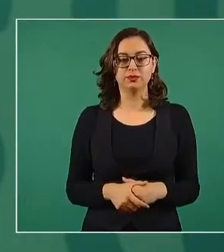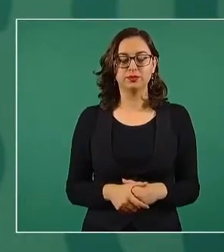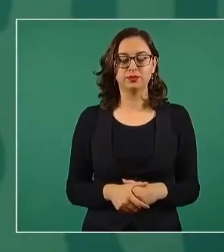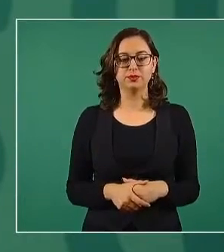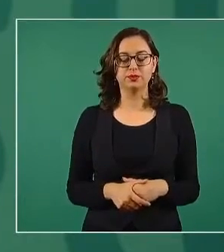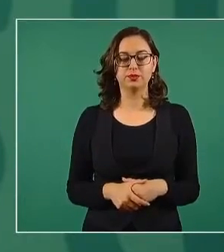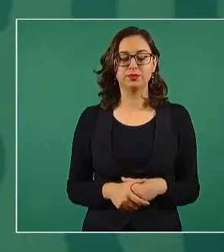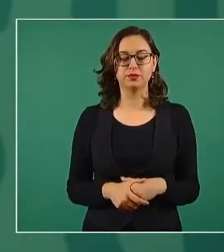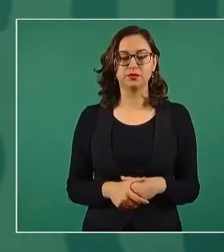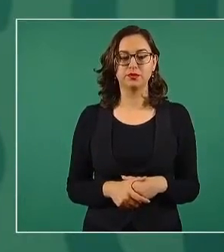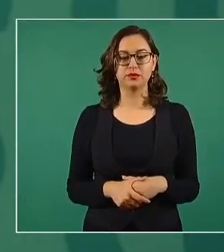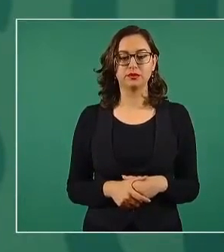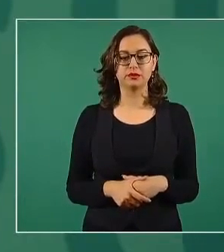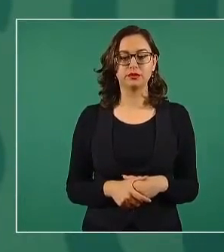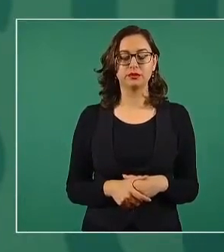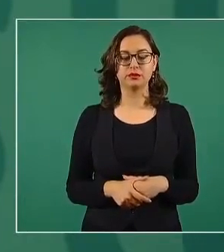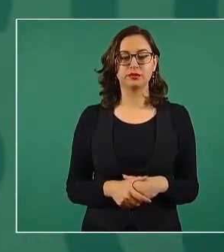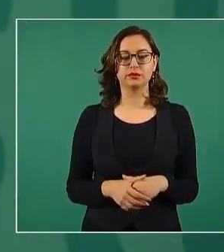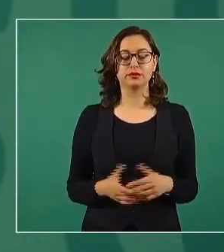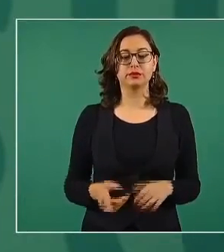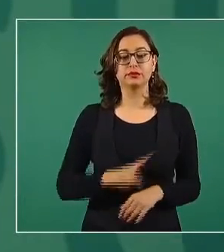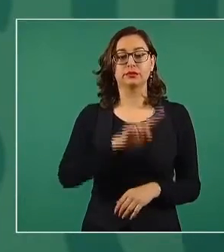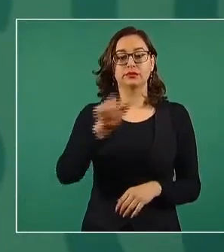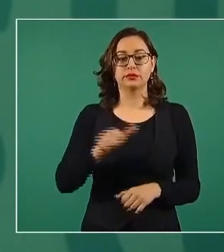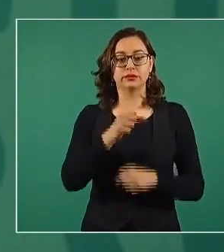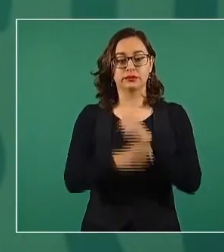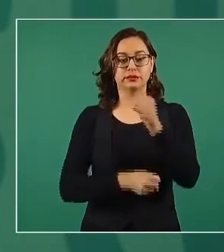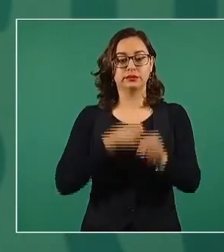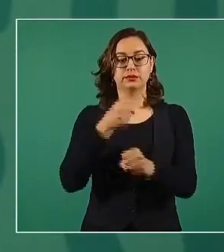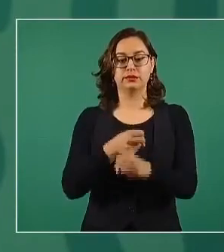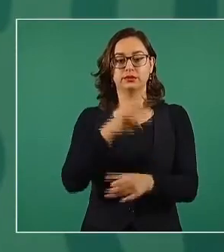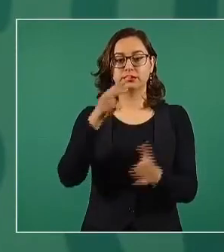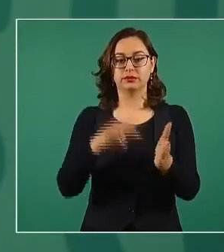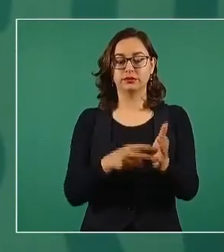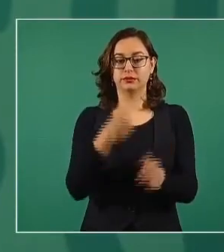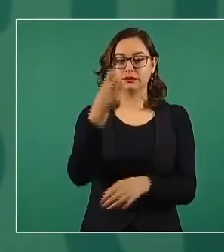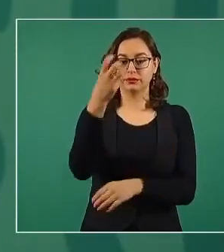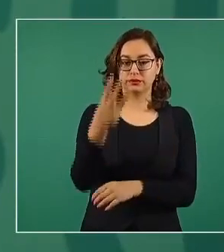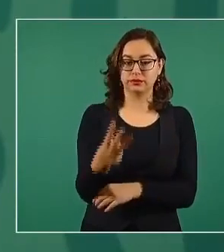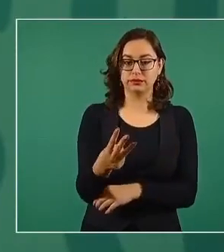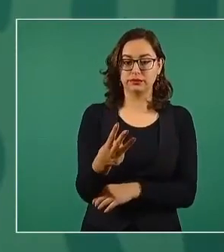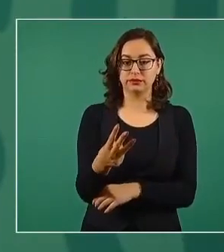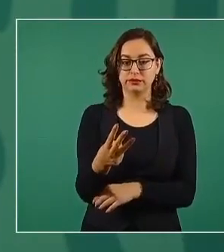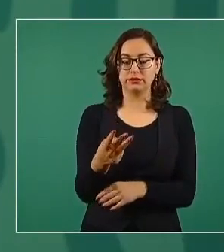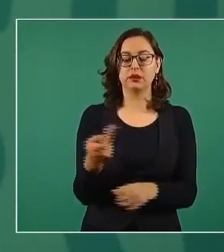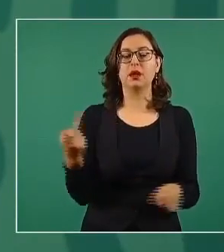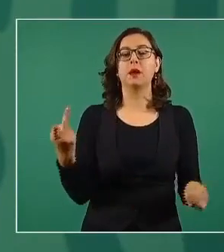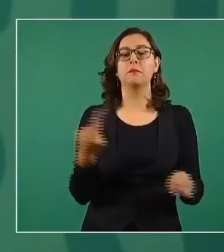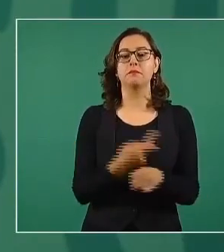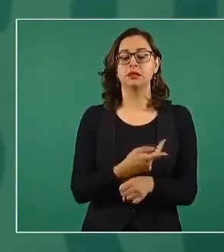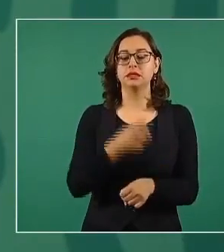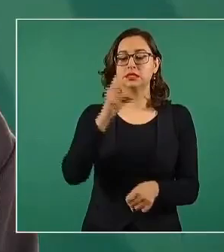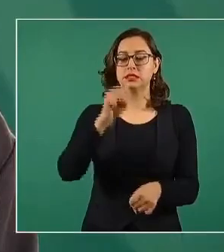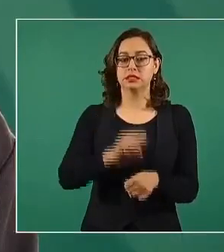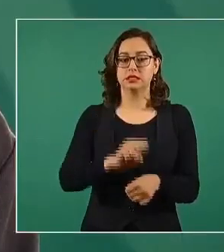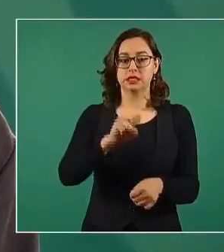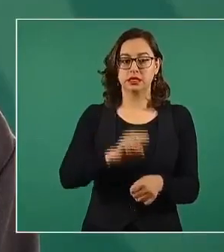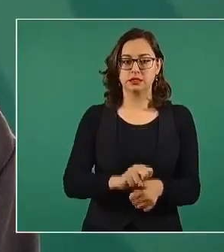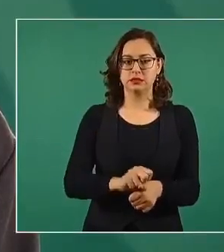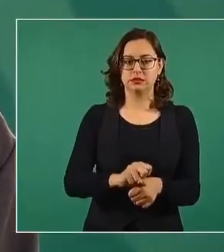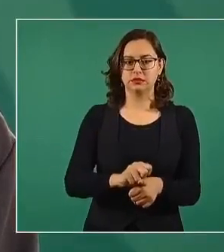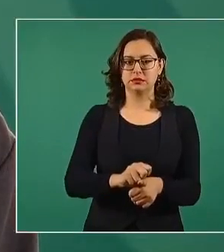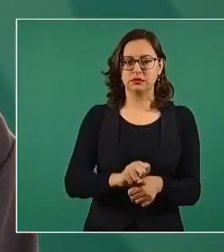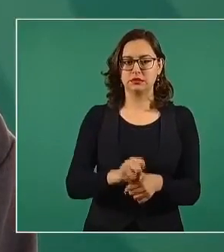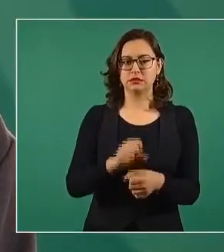Pero en el 2003, esta secundaria empezó a ser un cuerpo extraño